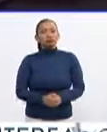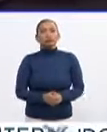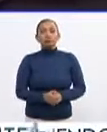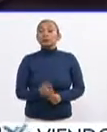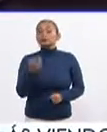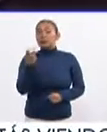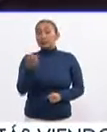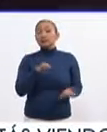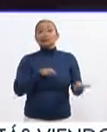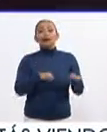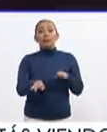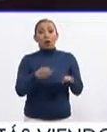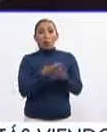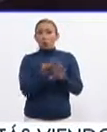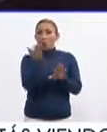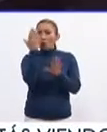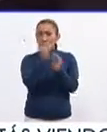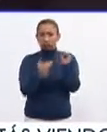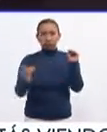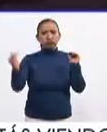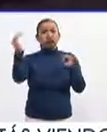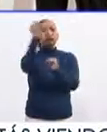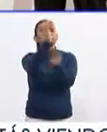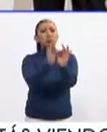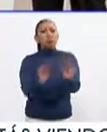Y es un trabajo muy digno,